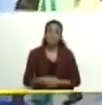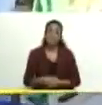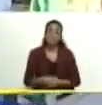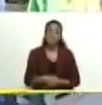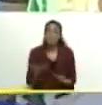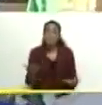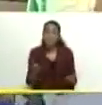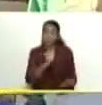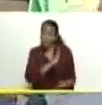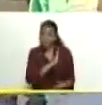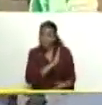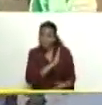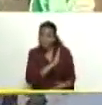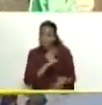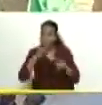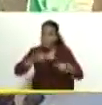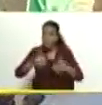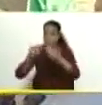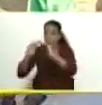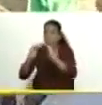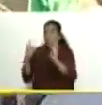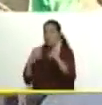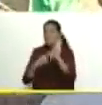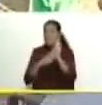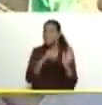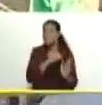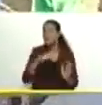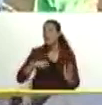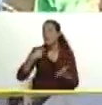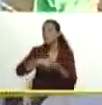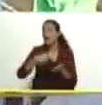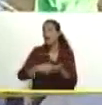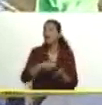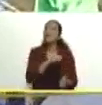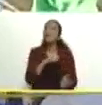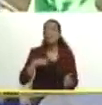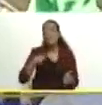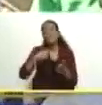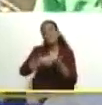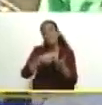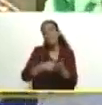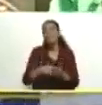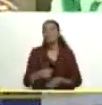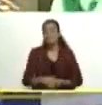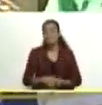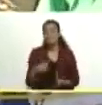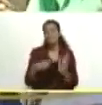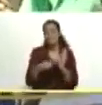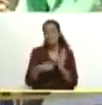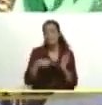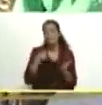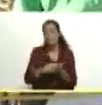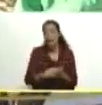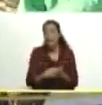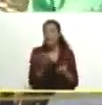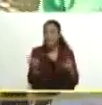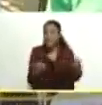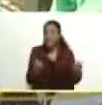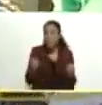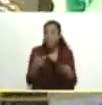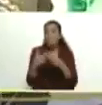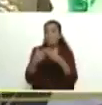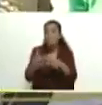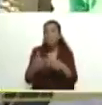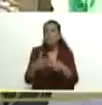¿Pero es un camión de la comunidad o un camión privado? Un camión privado. Privado. Privado. ¿Y ese camión presta a